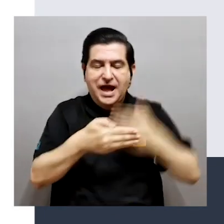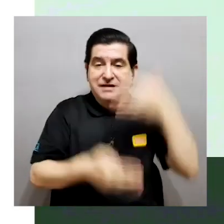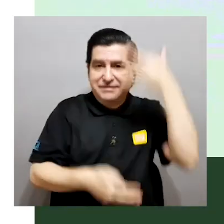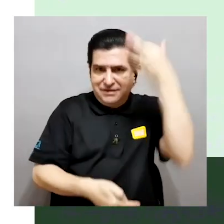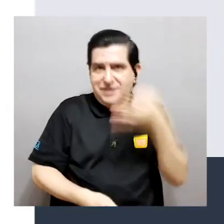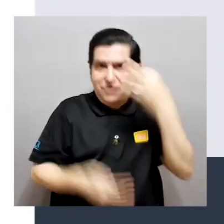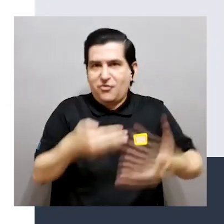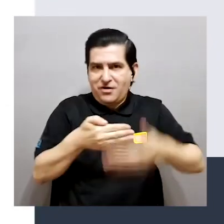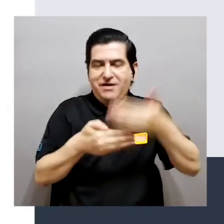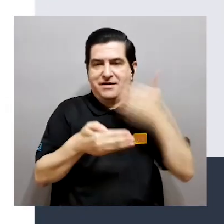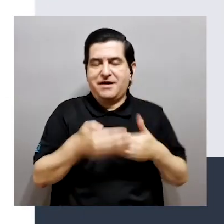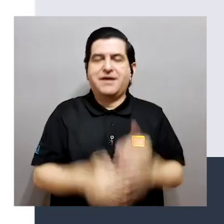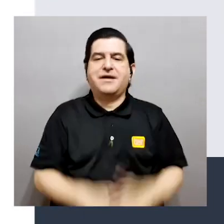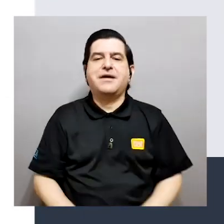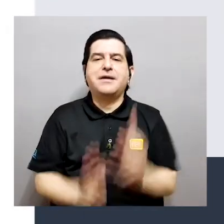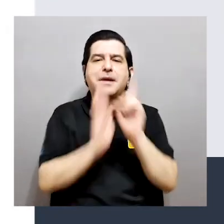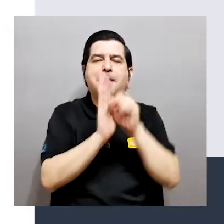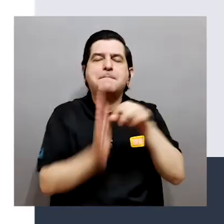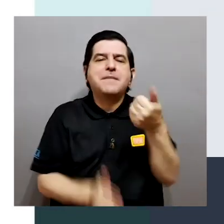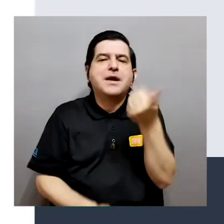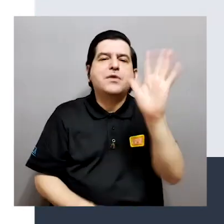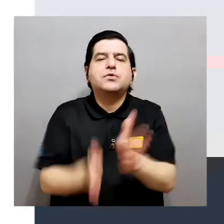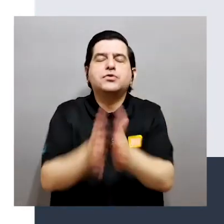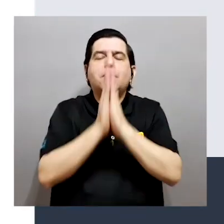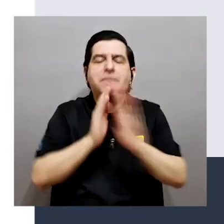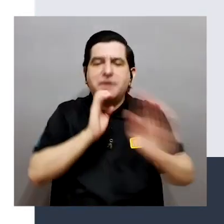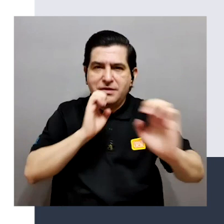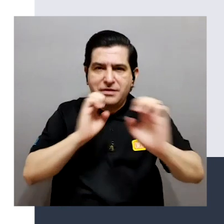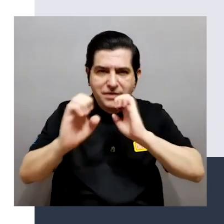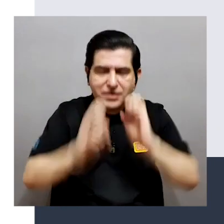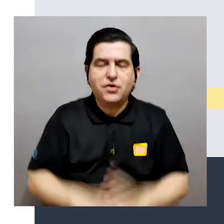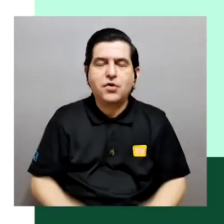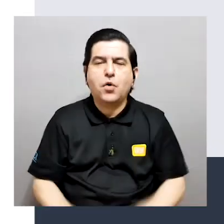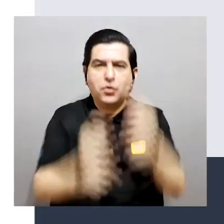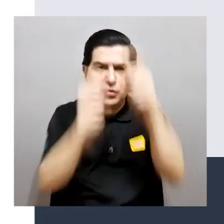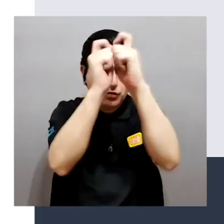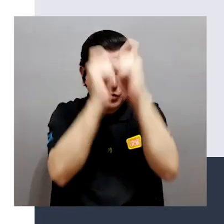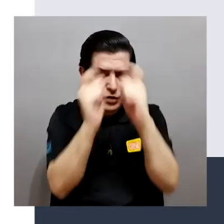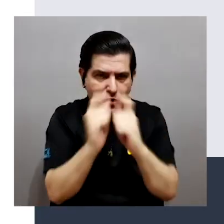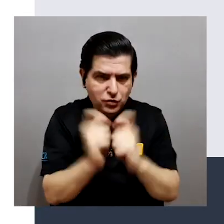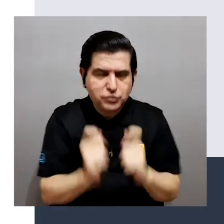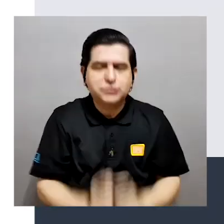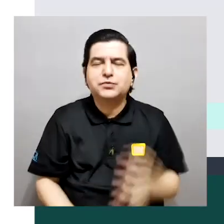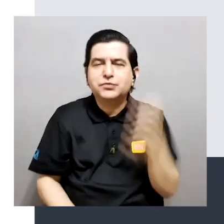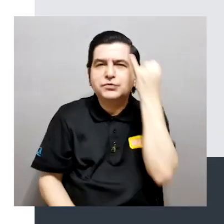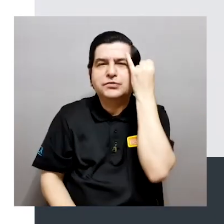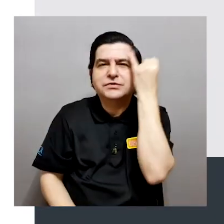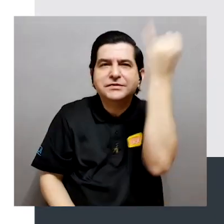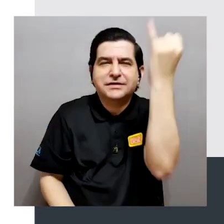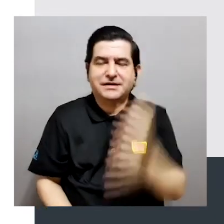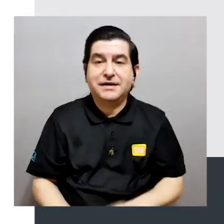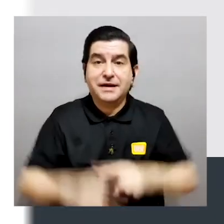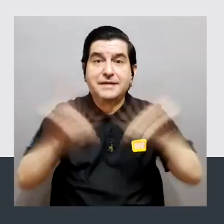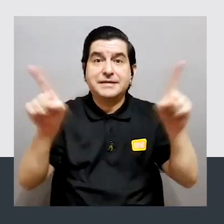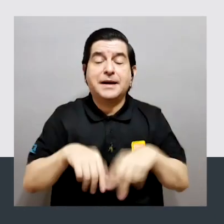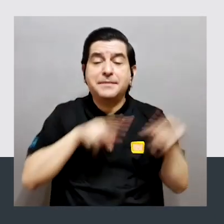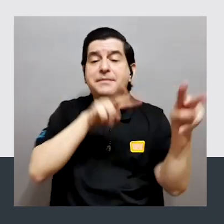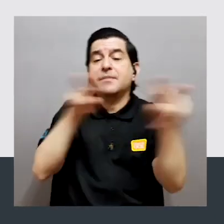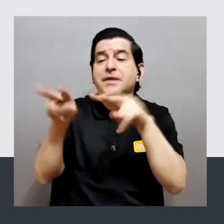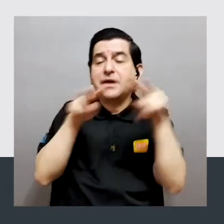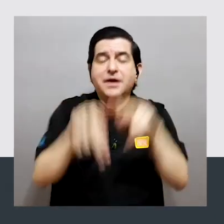proyectado. Minuto 15 solicitó una entrevista para conocer los detalles de estas estimaciones,